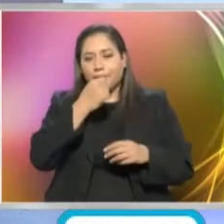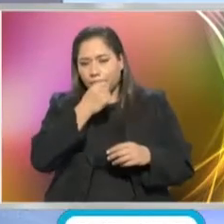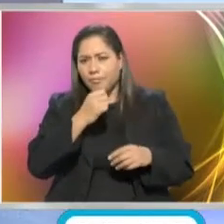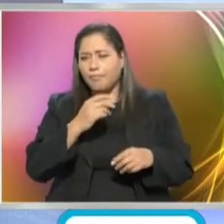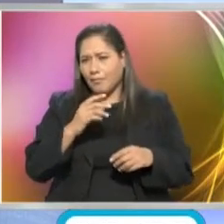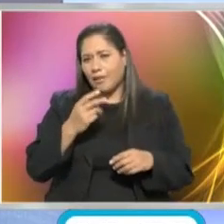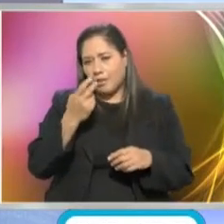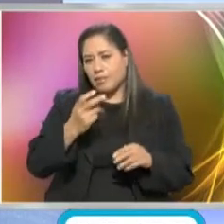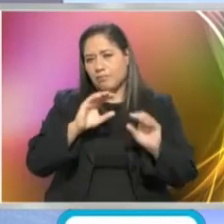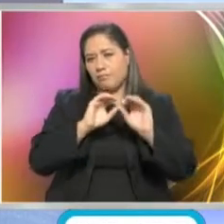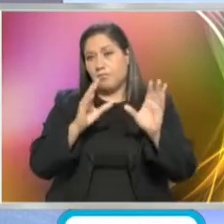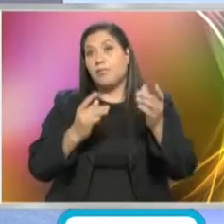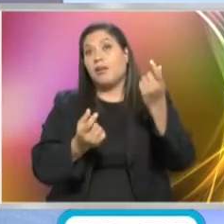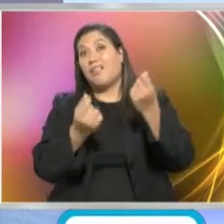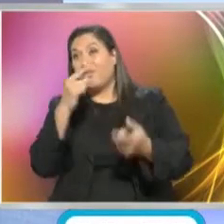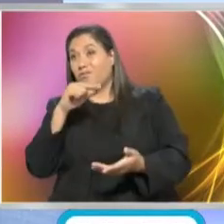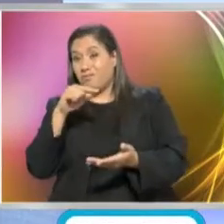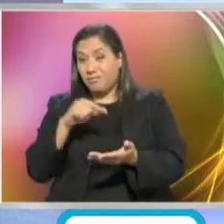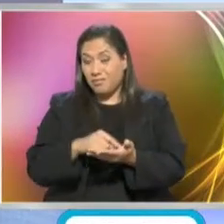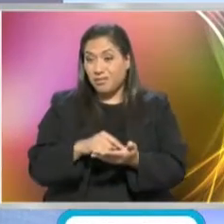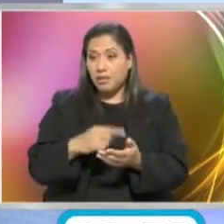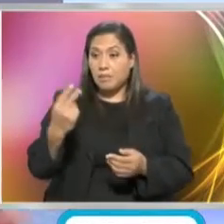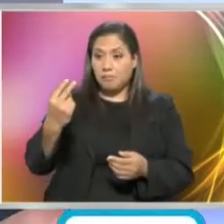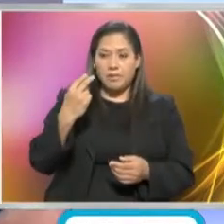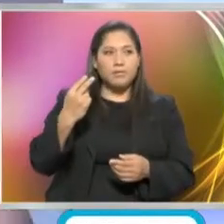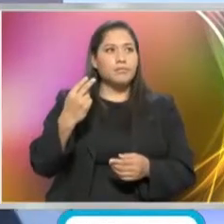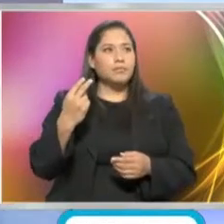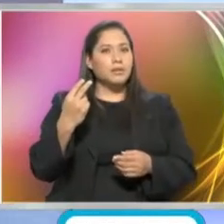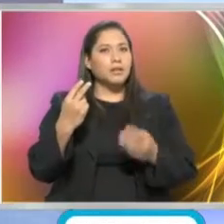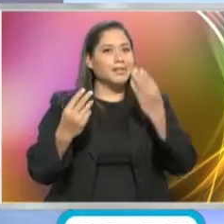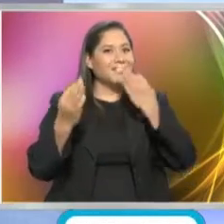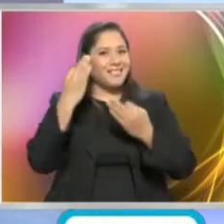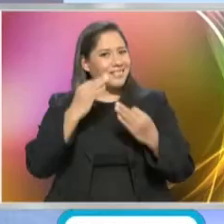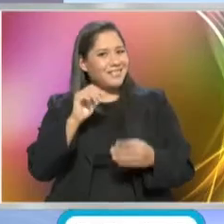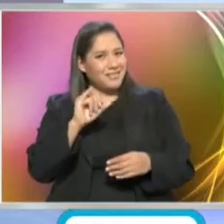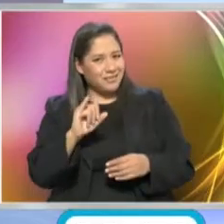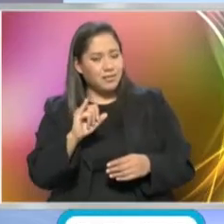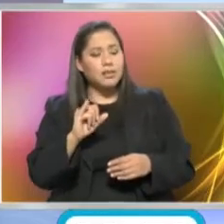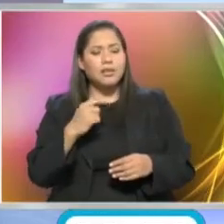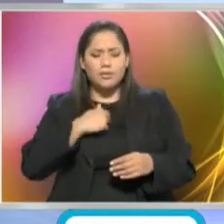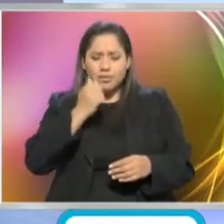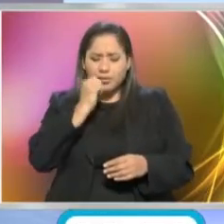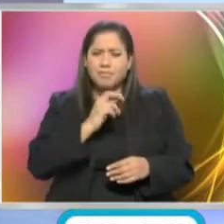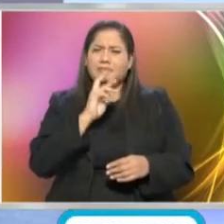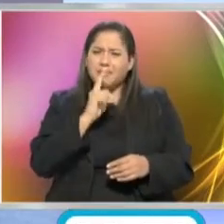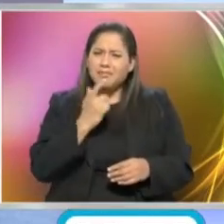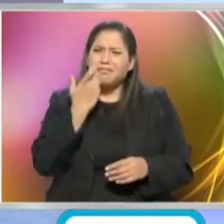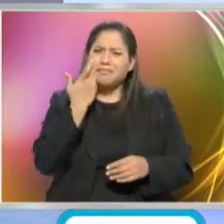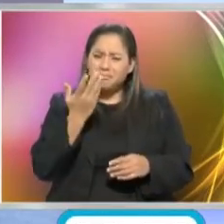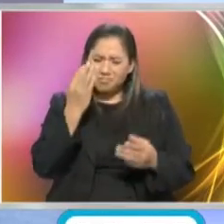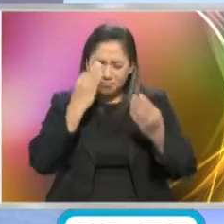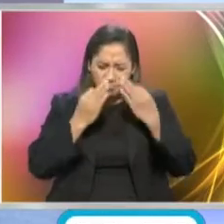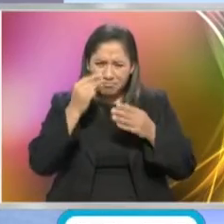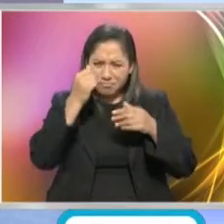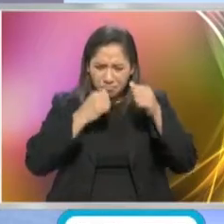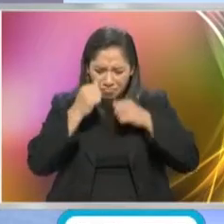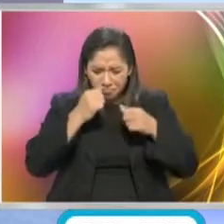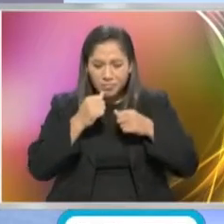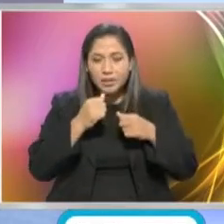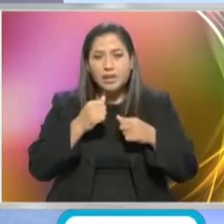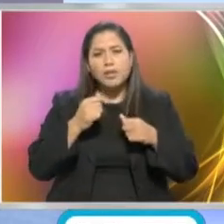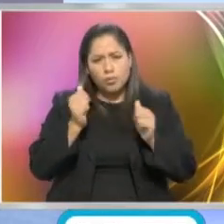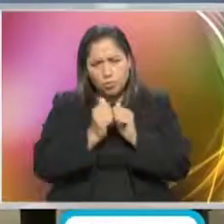que en muchos lugares y muchas veces como nos ven, nos tratan y que uno siempre quiere lucir mejor. Y se puede a través de